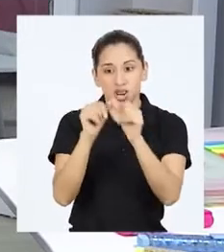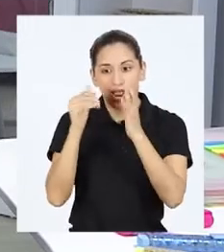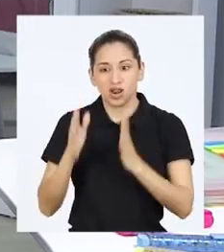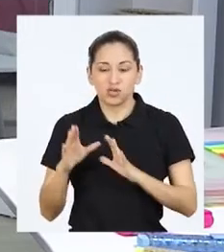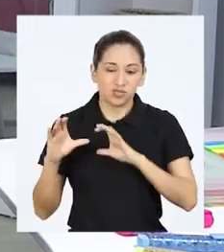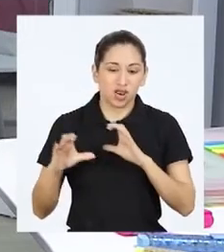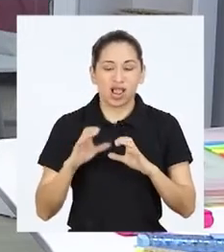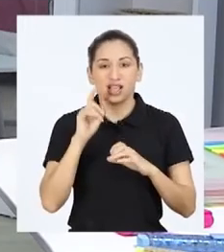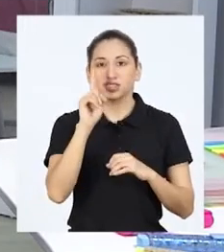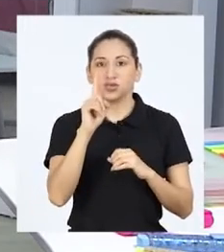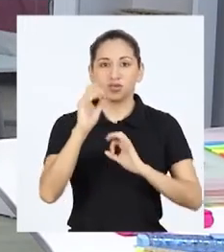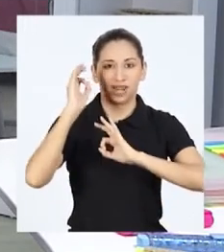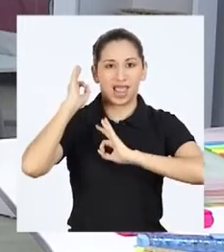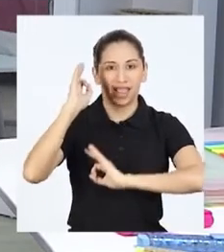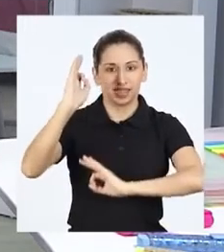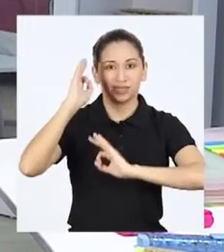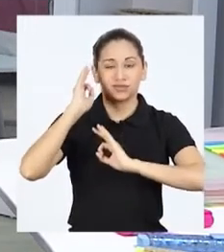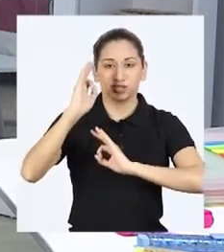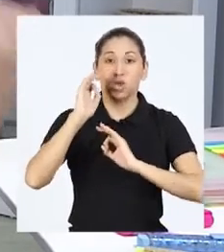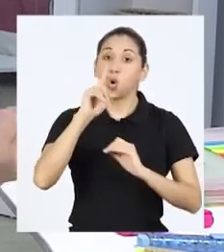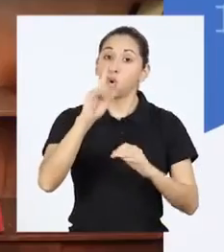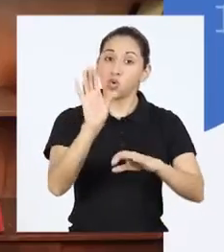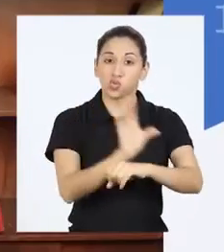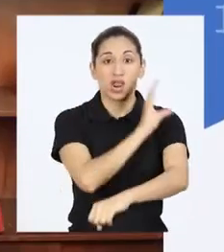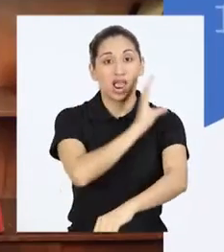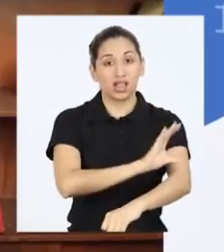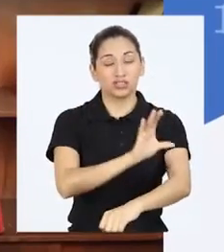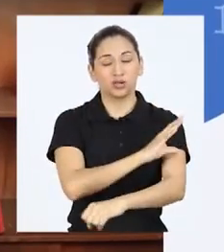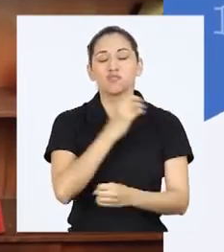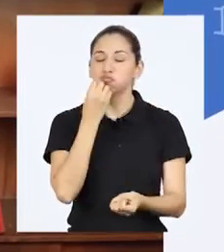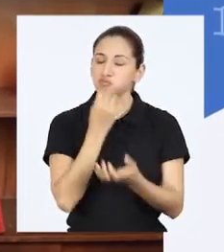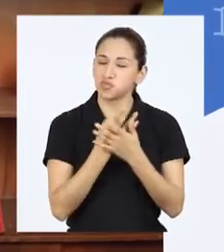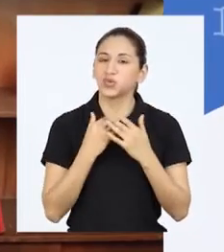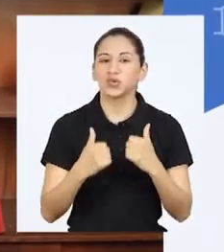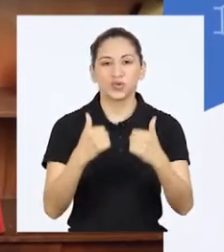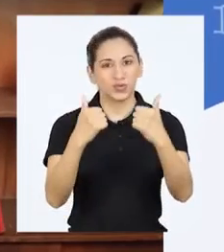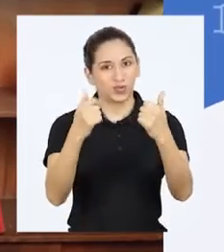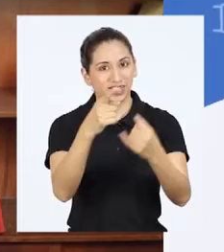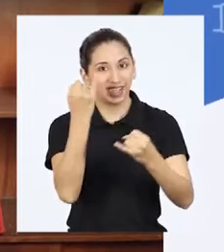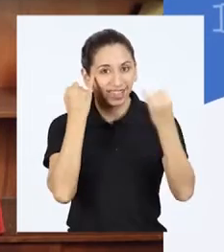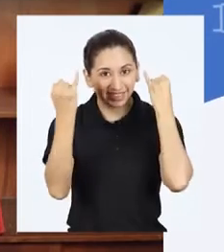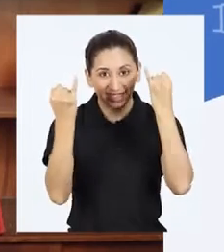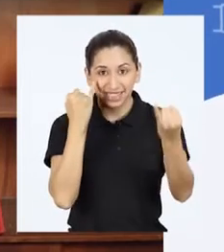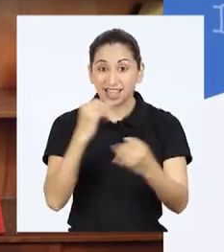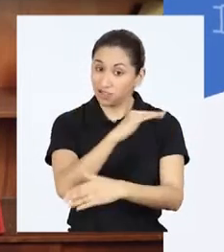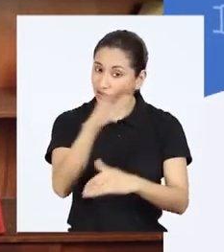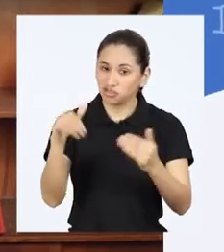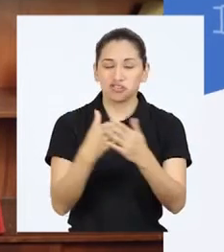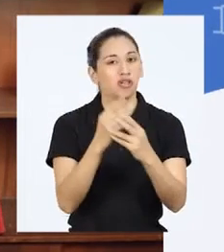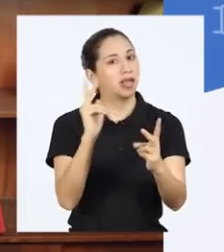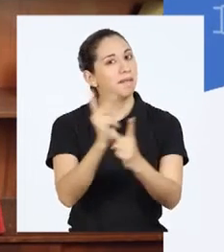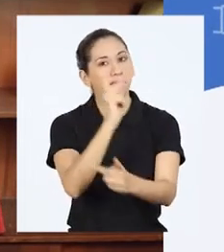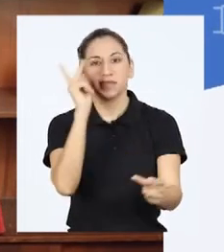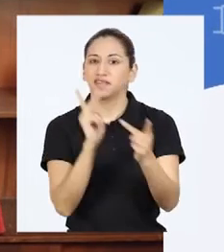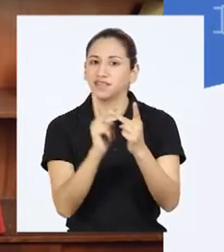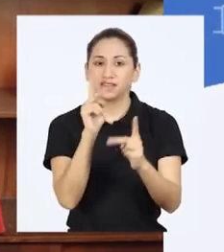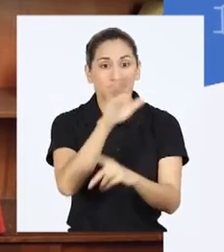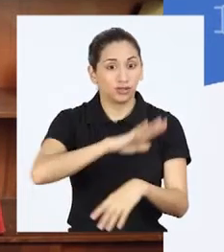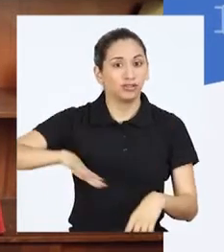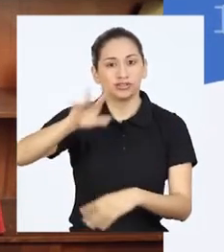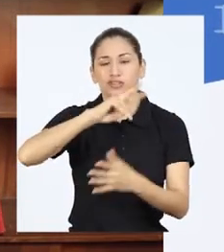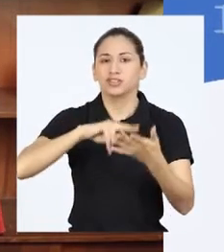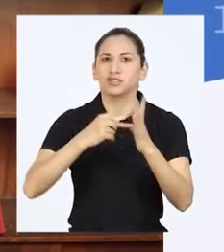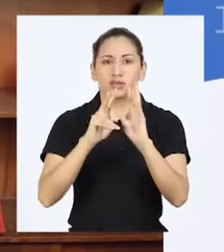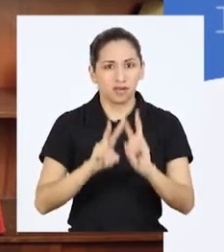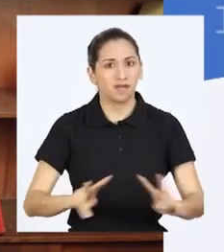haciendo una exposición. Una canción. Muy buenas ideas. todas funcionan y son muy